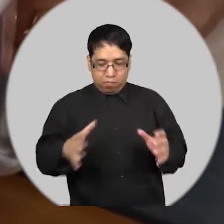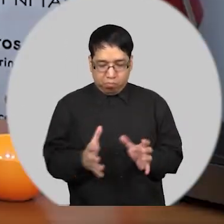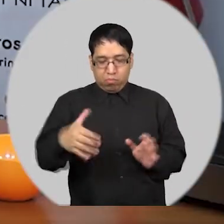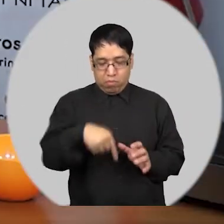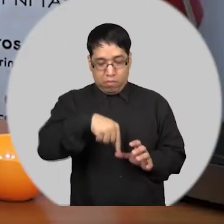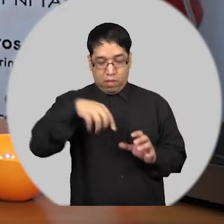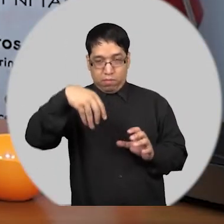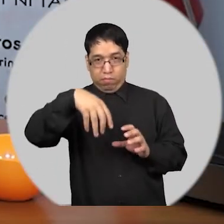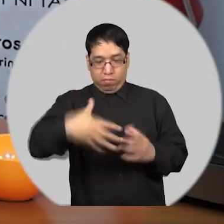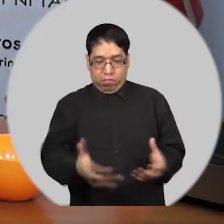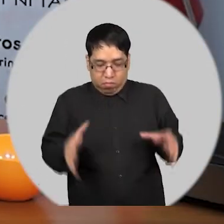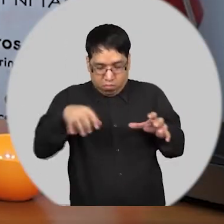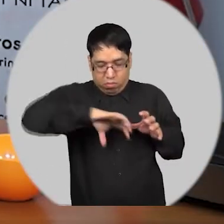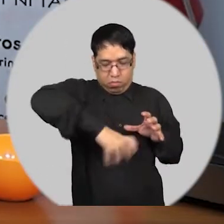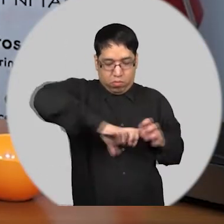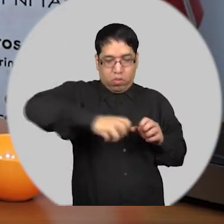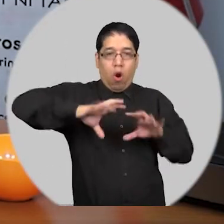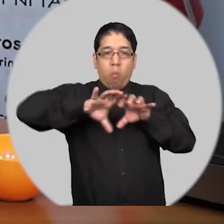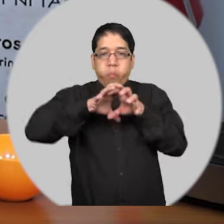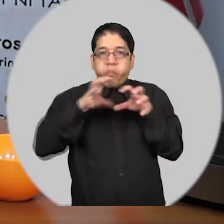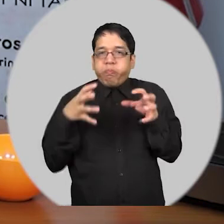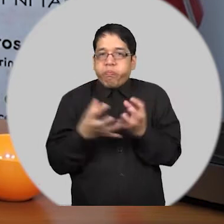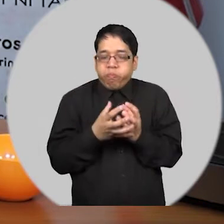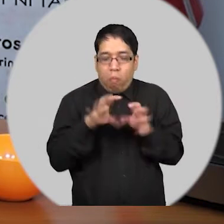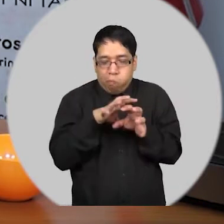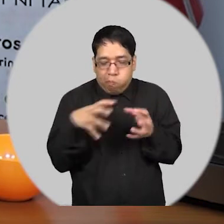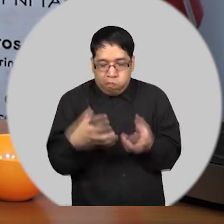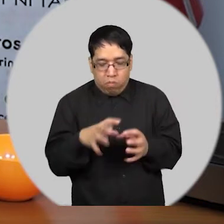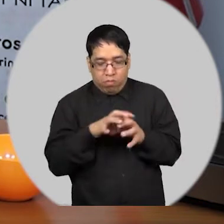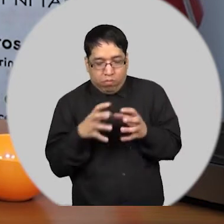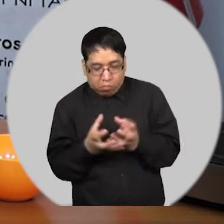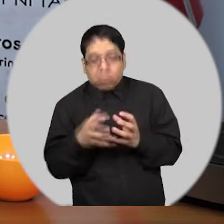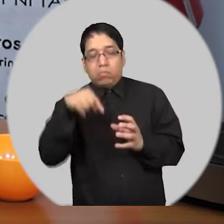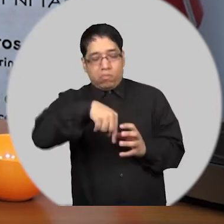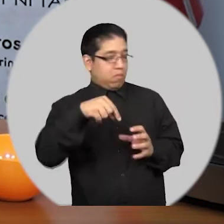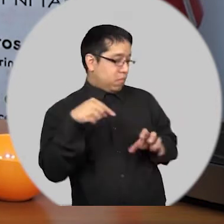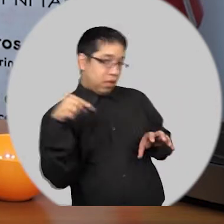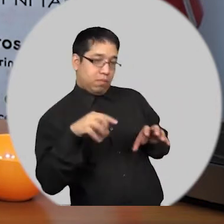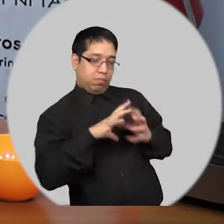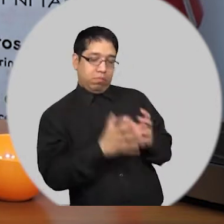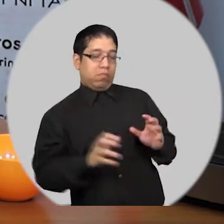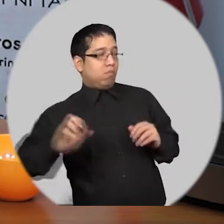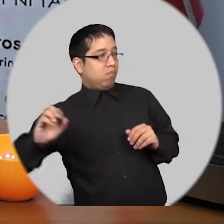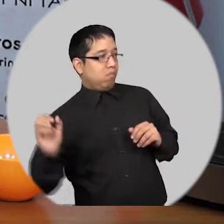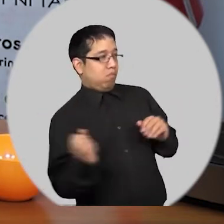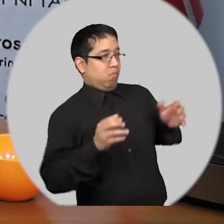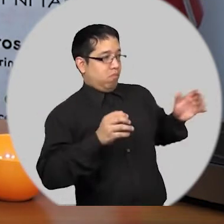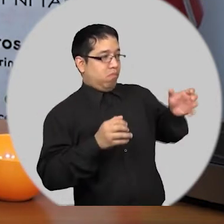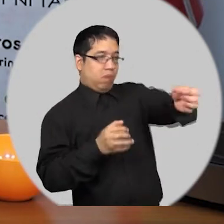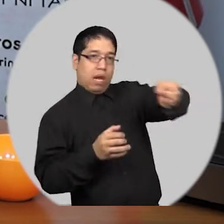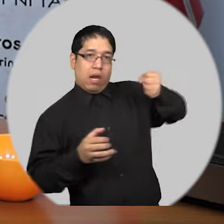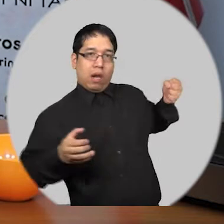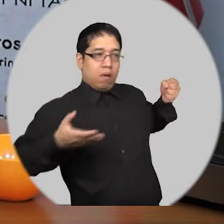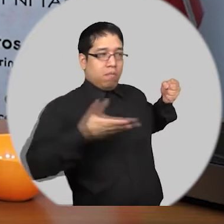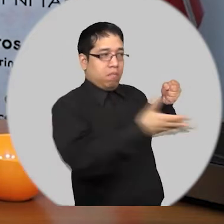esta misma masa, vamos a hacer un bollito, quedaría así. Y esta misma masa vamos a llevar a la